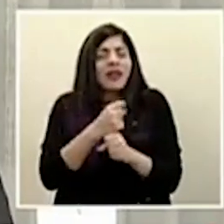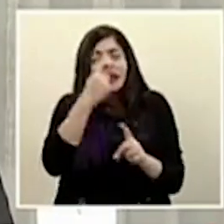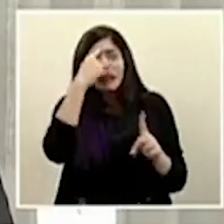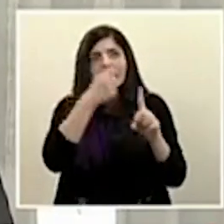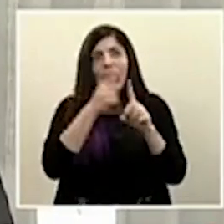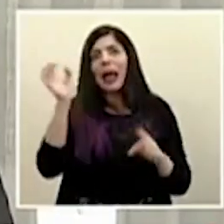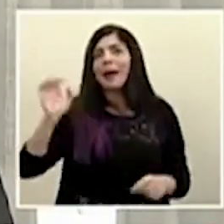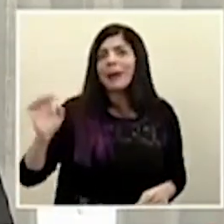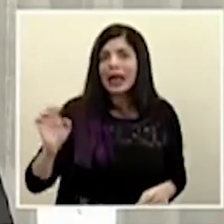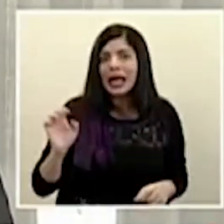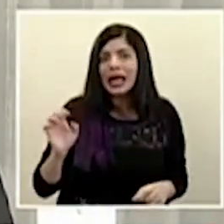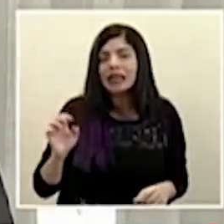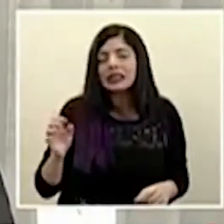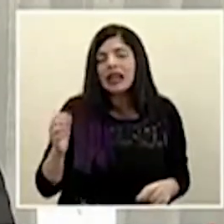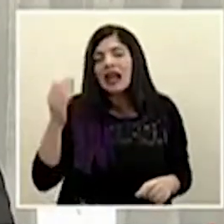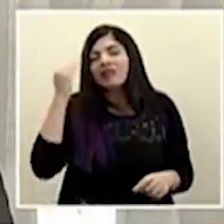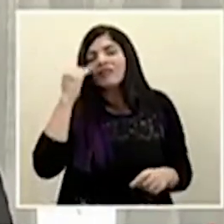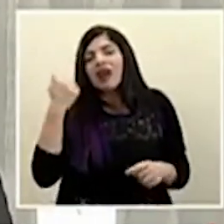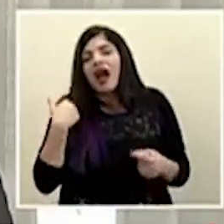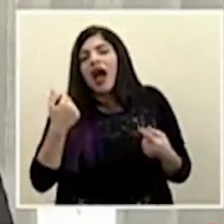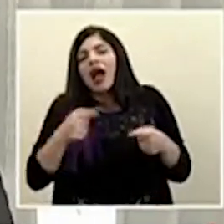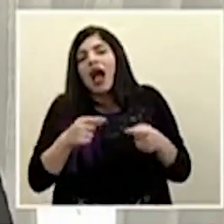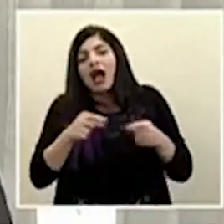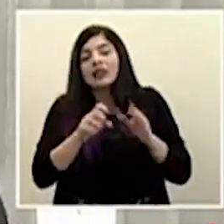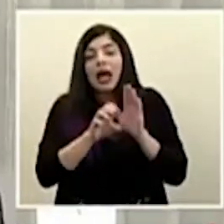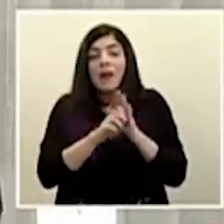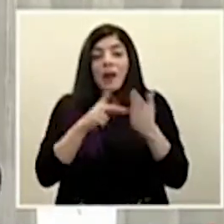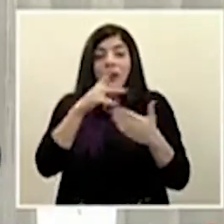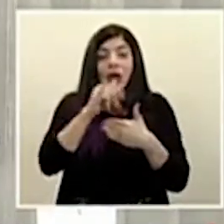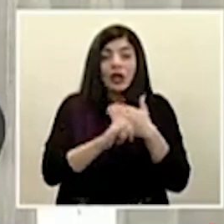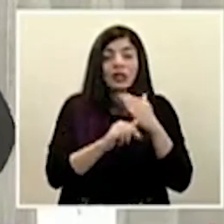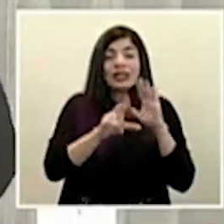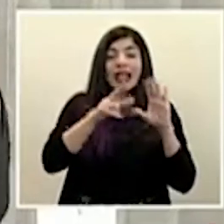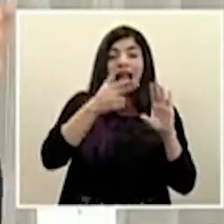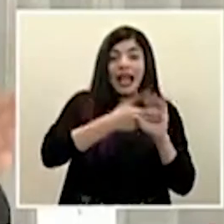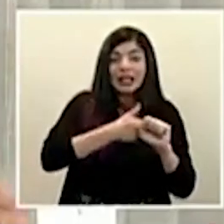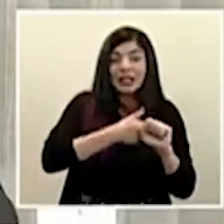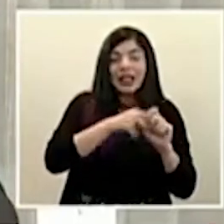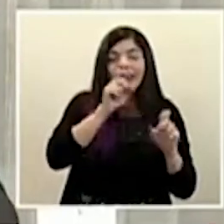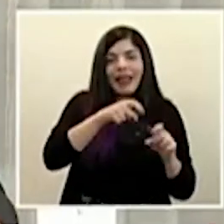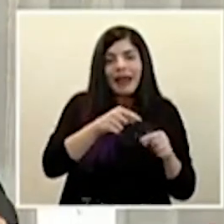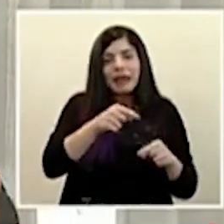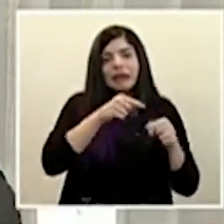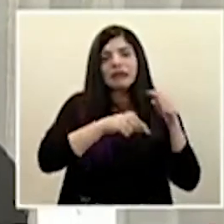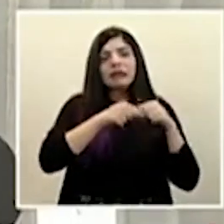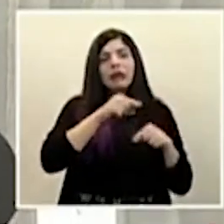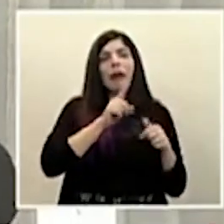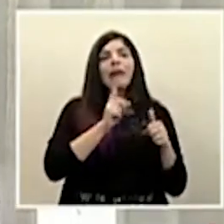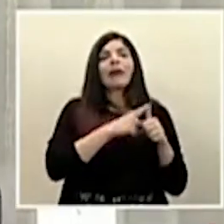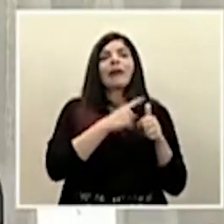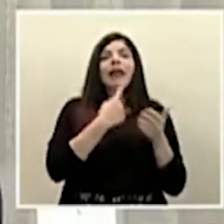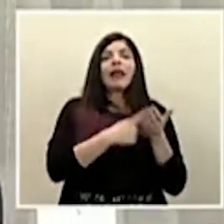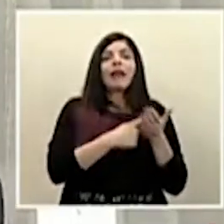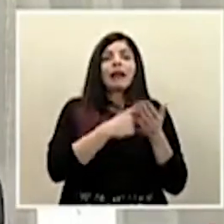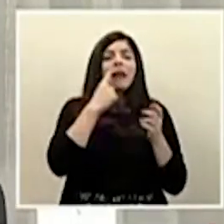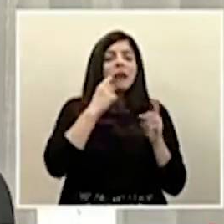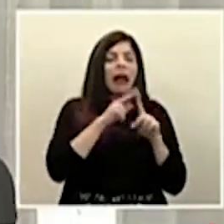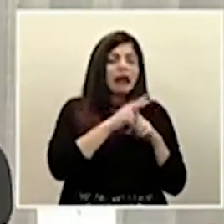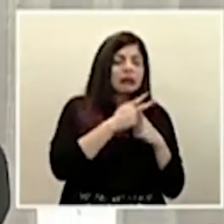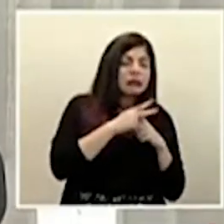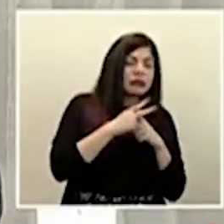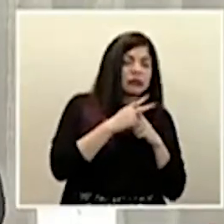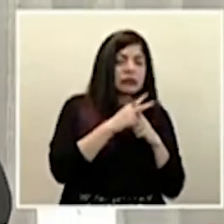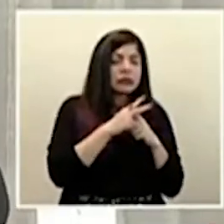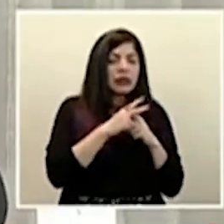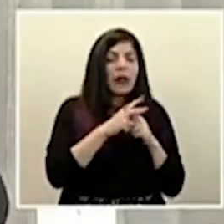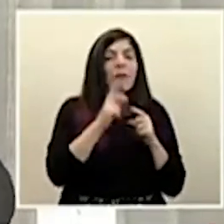emergencia. Haya casos como en el proyecto de combustibles que hubo que volver a primer debate para arreglar un elemento, para